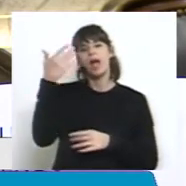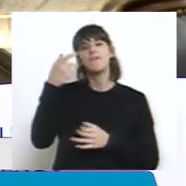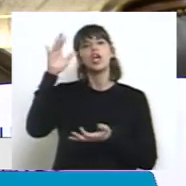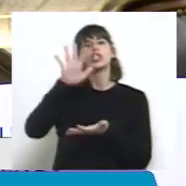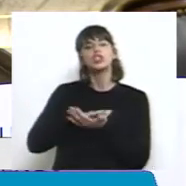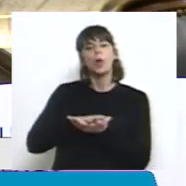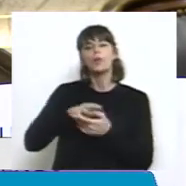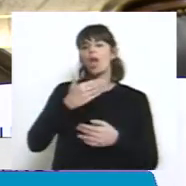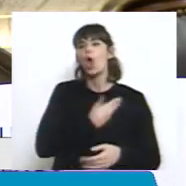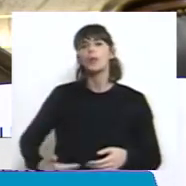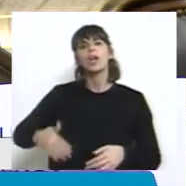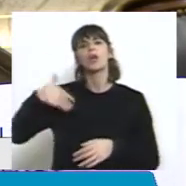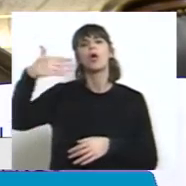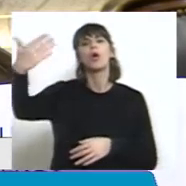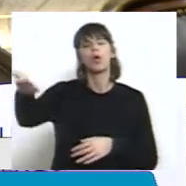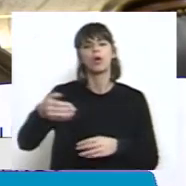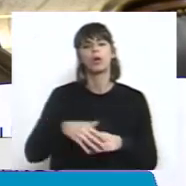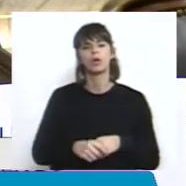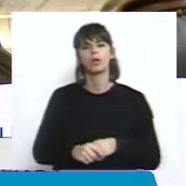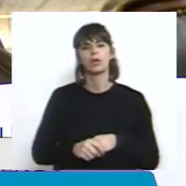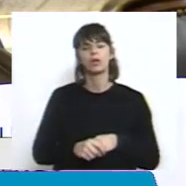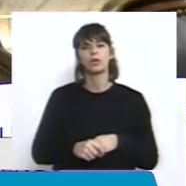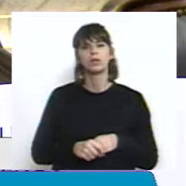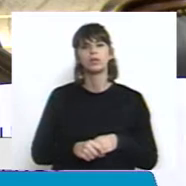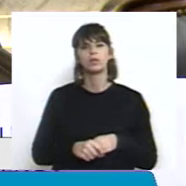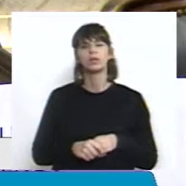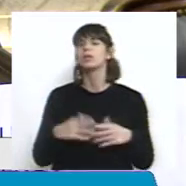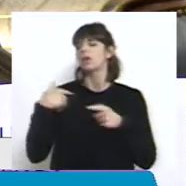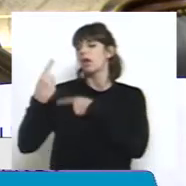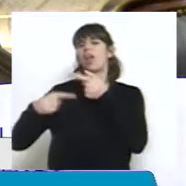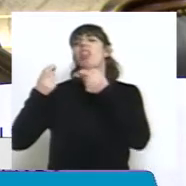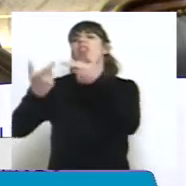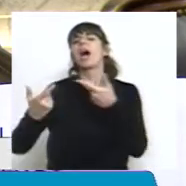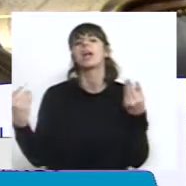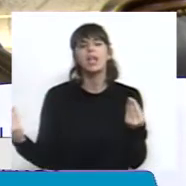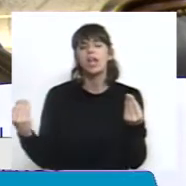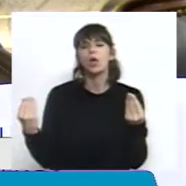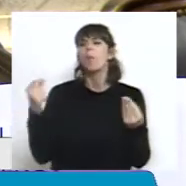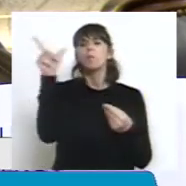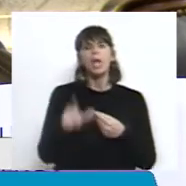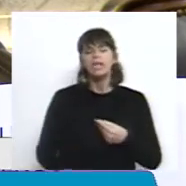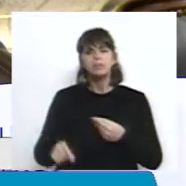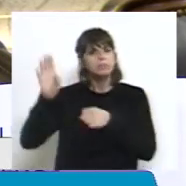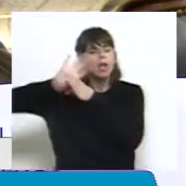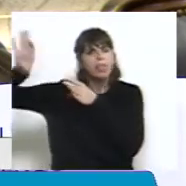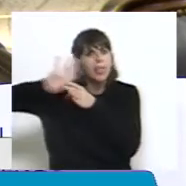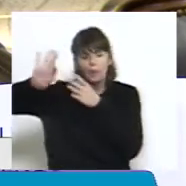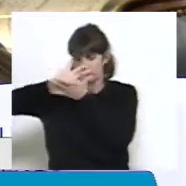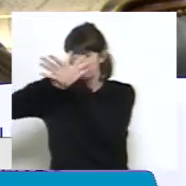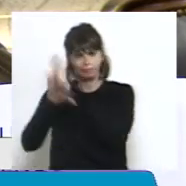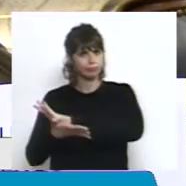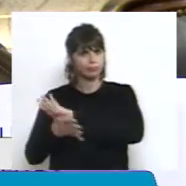próximo gobierno. Le van a dejar al próximo gobierno un país profundamente desendeudado, un país